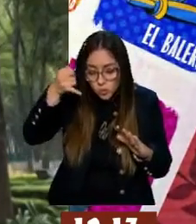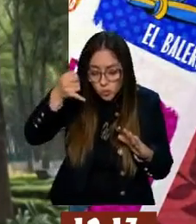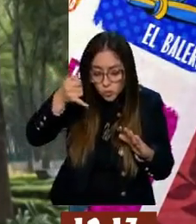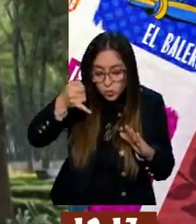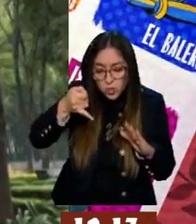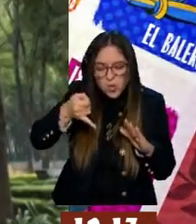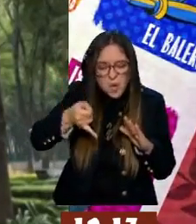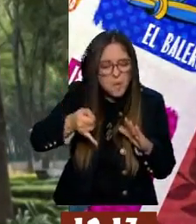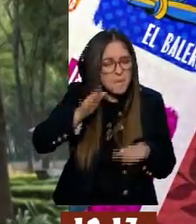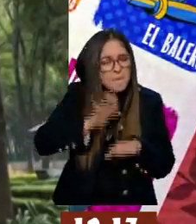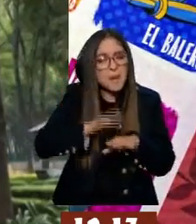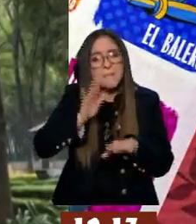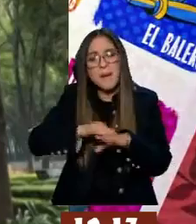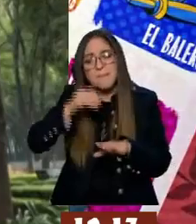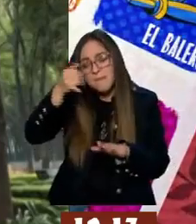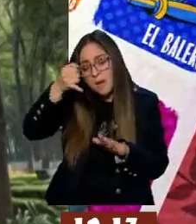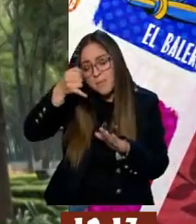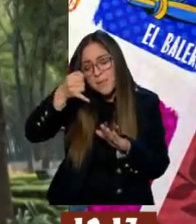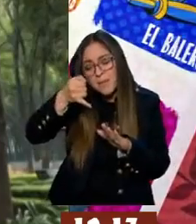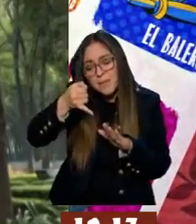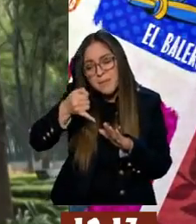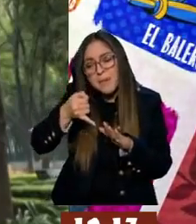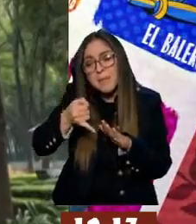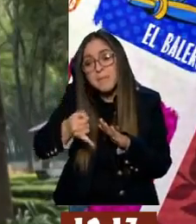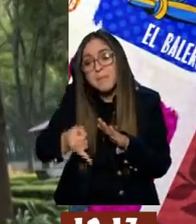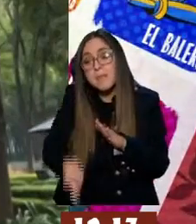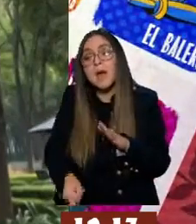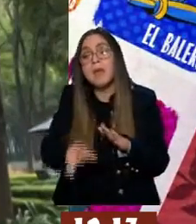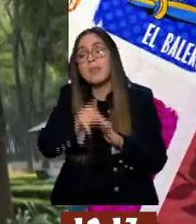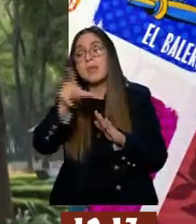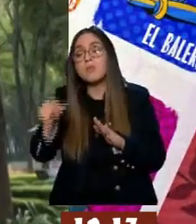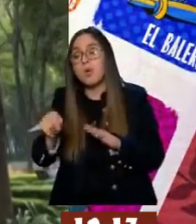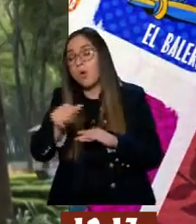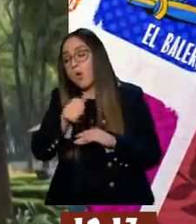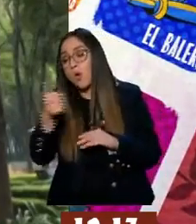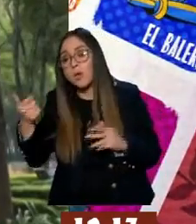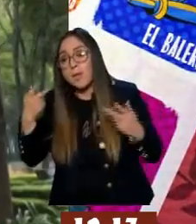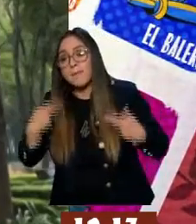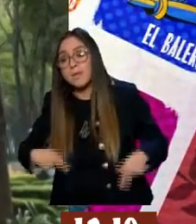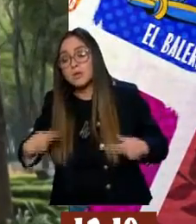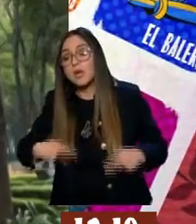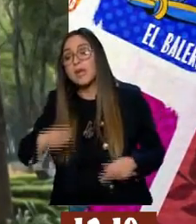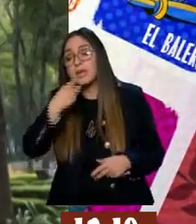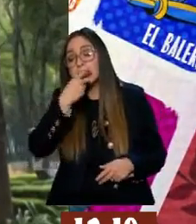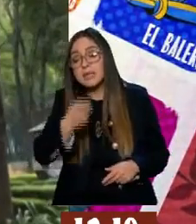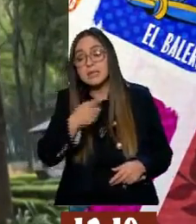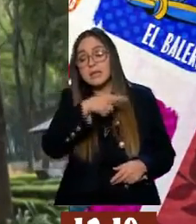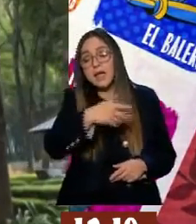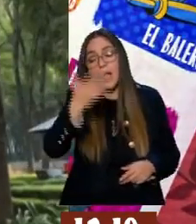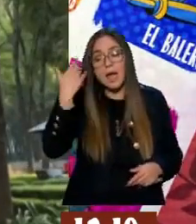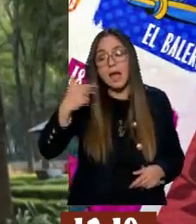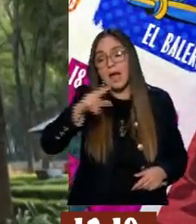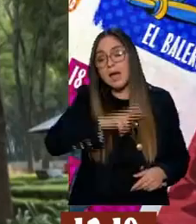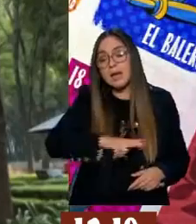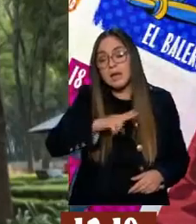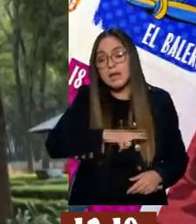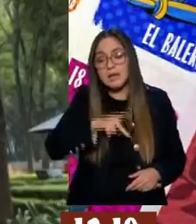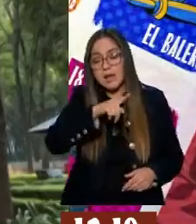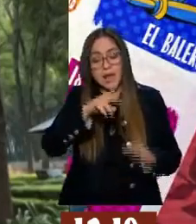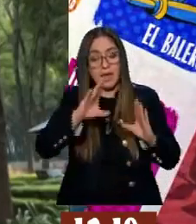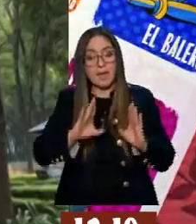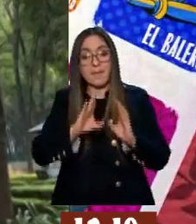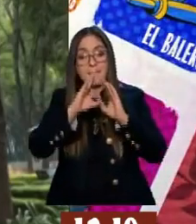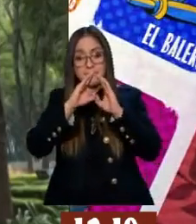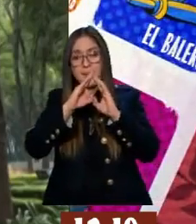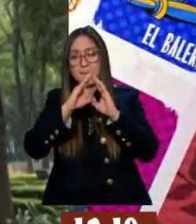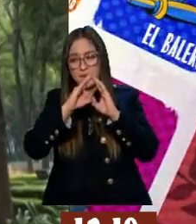en el que se ve involucrada con otra persona que resulta que había rentado el Airbnb al mismo tiempo. Lo que